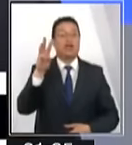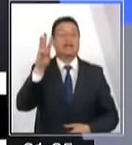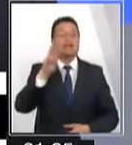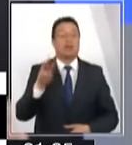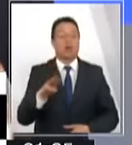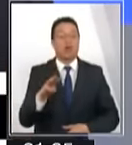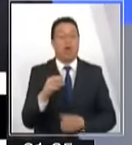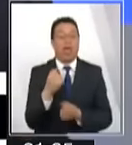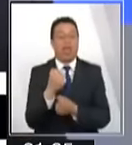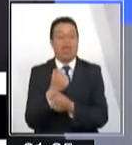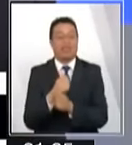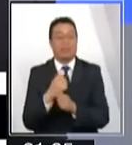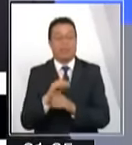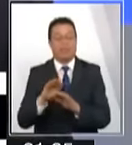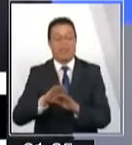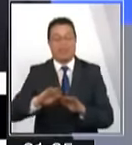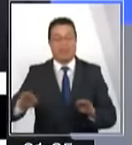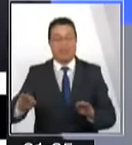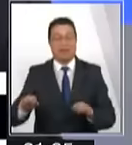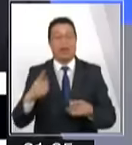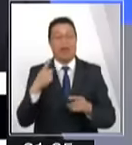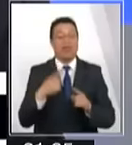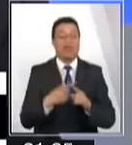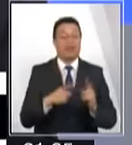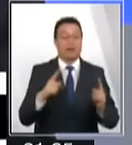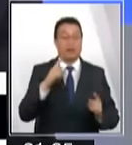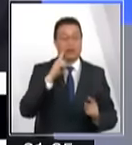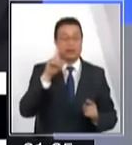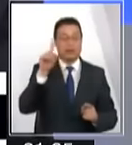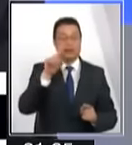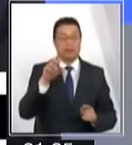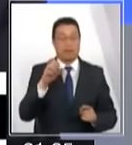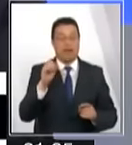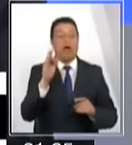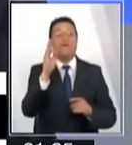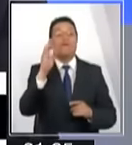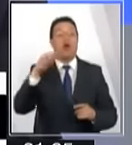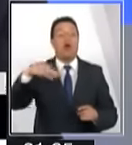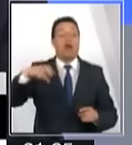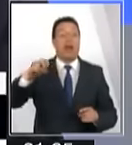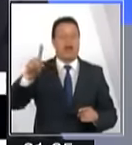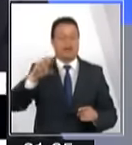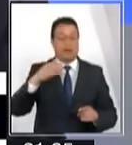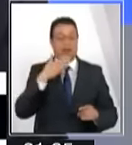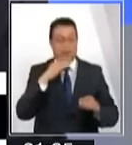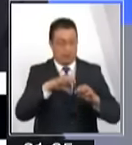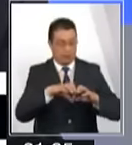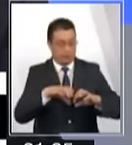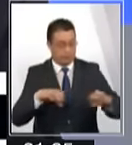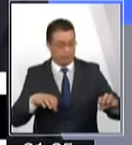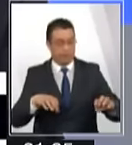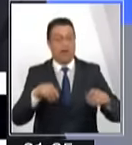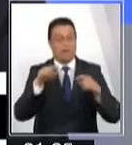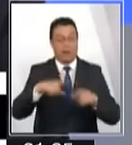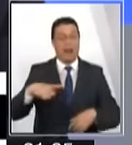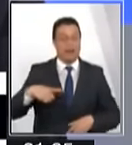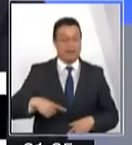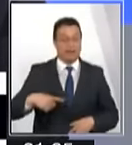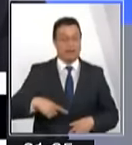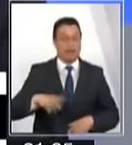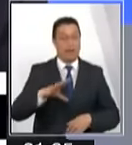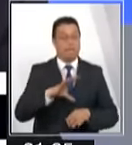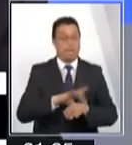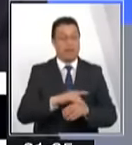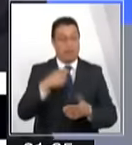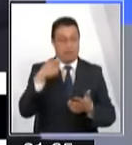independiente diferente a la isapre y diferente a fonasa porque no hay que olvidarse que las licencias médicas las pagan